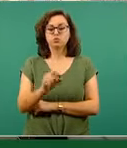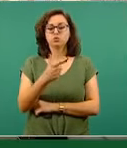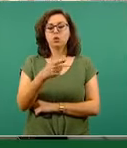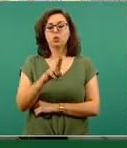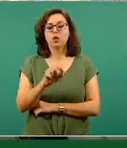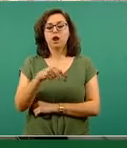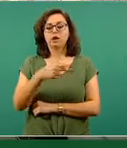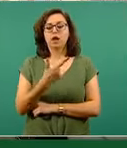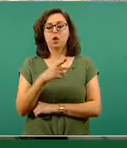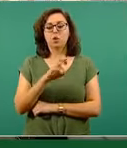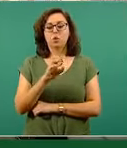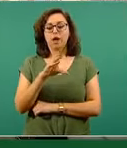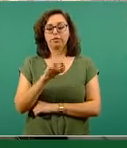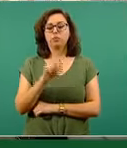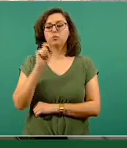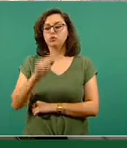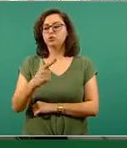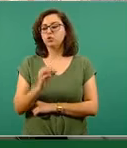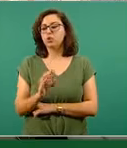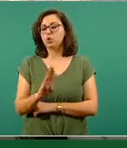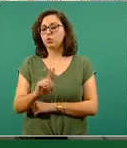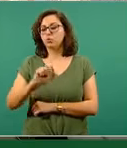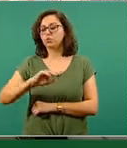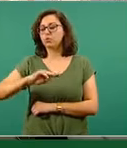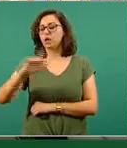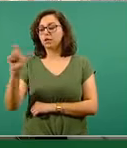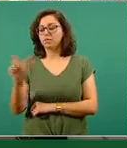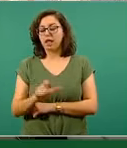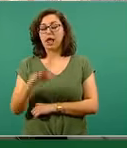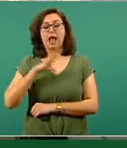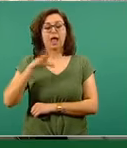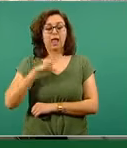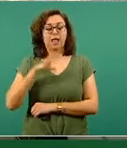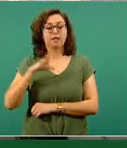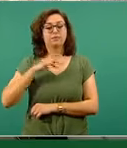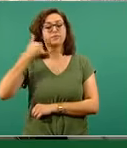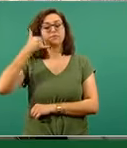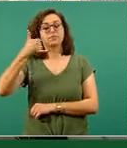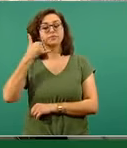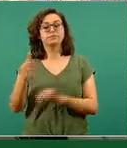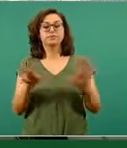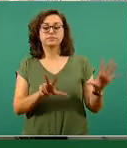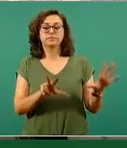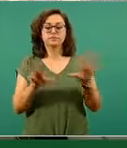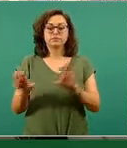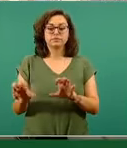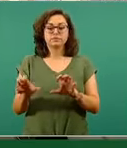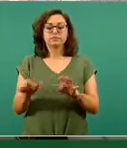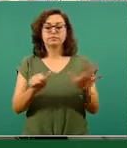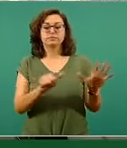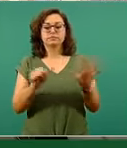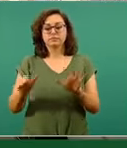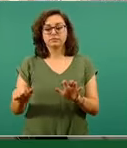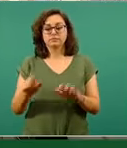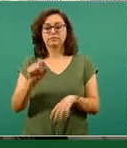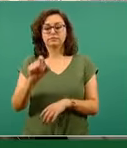coronavirus.guanajuato.gob.mx. Además, ahí hay un número 800 con más de 10 líneas, que es el